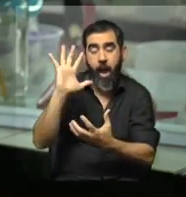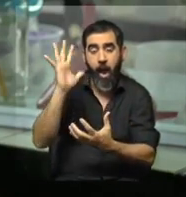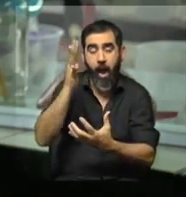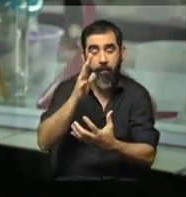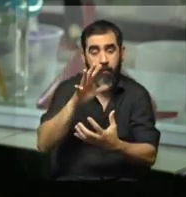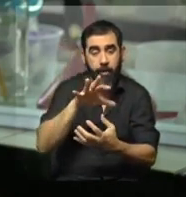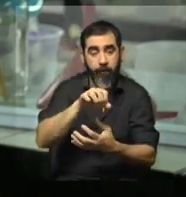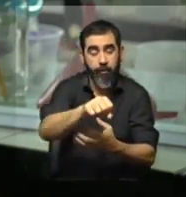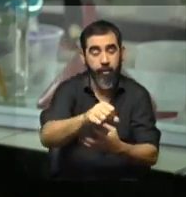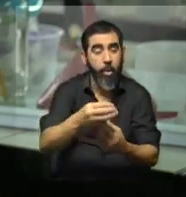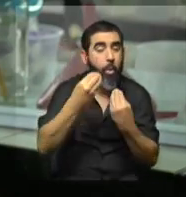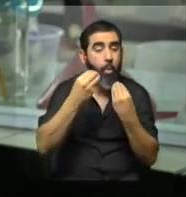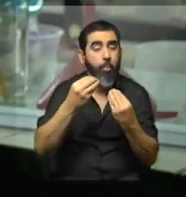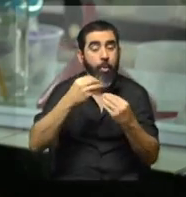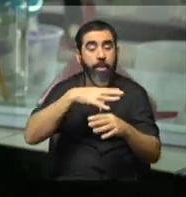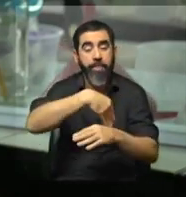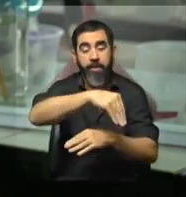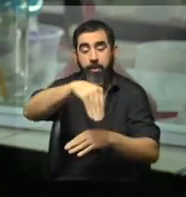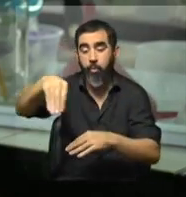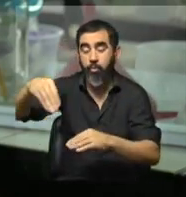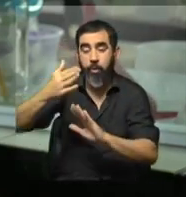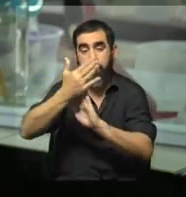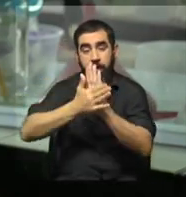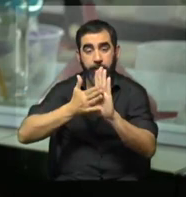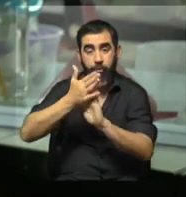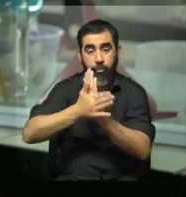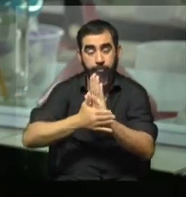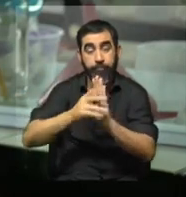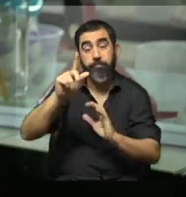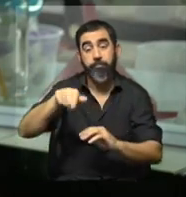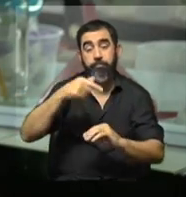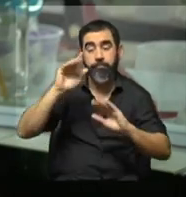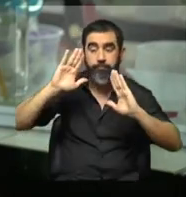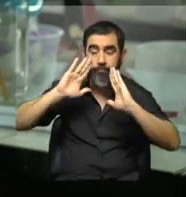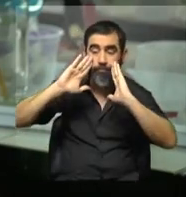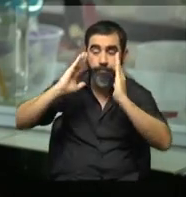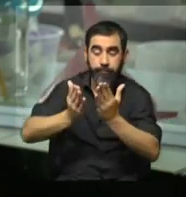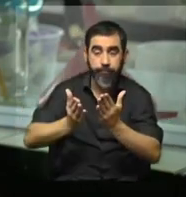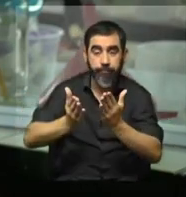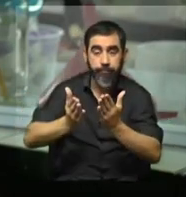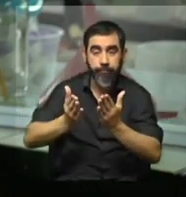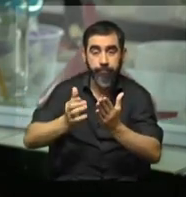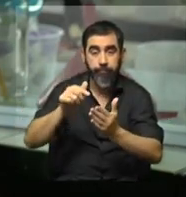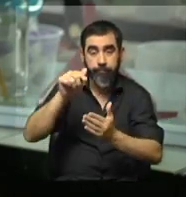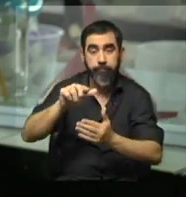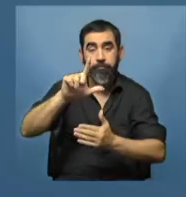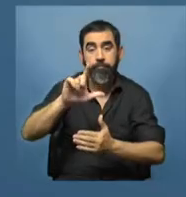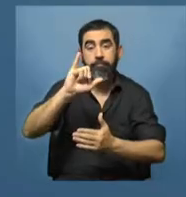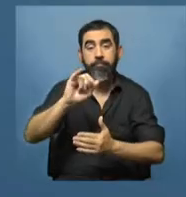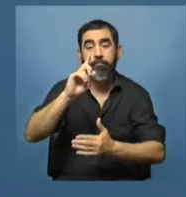y cómo es su distribución en el territorio. Luego nos concentramos específicamente en el